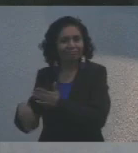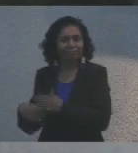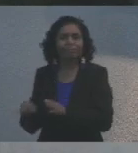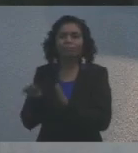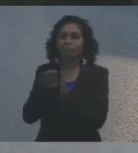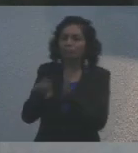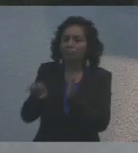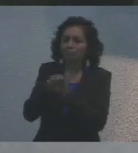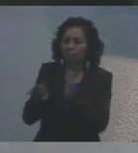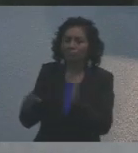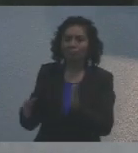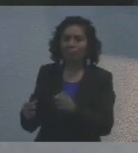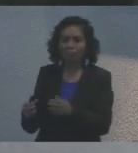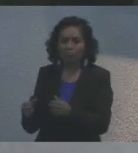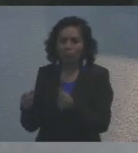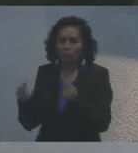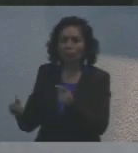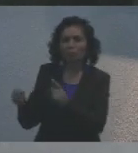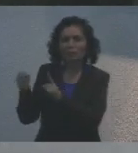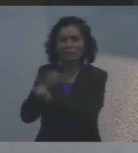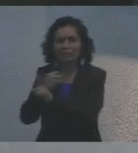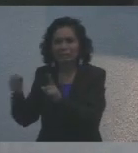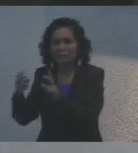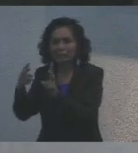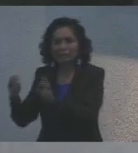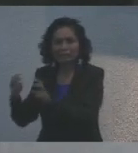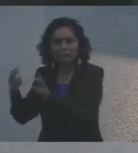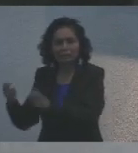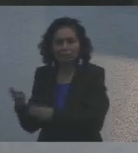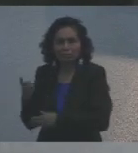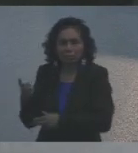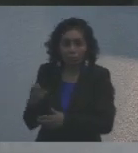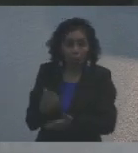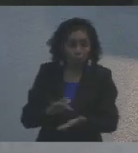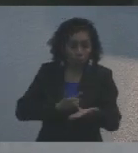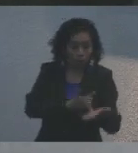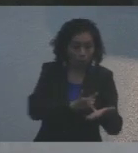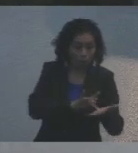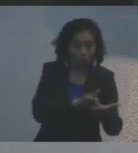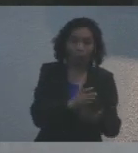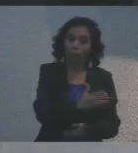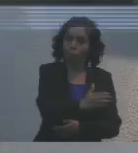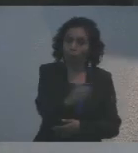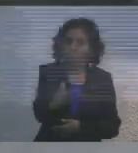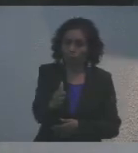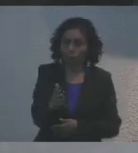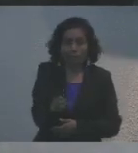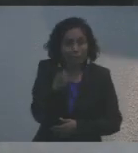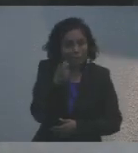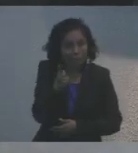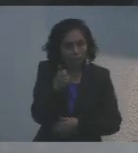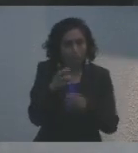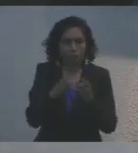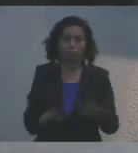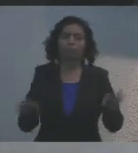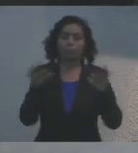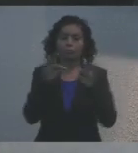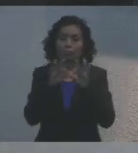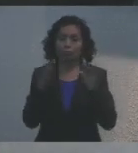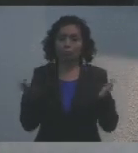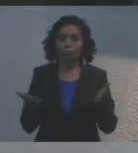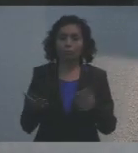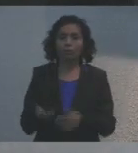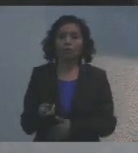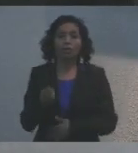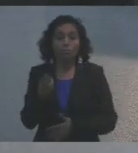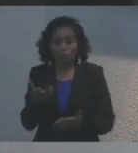y el apoyo a los trabajadores del campo como los más apremiantes por ello de cara al